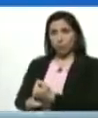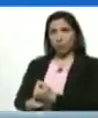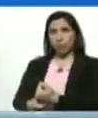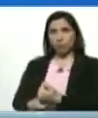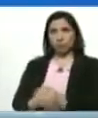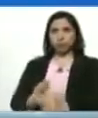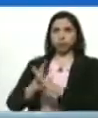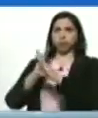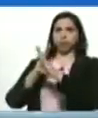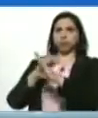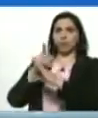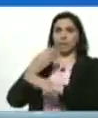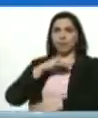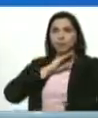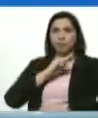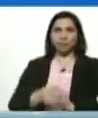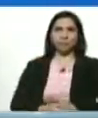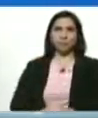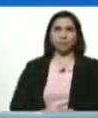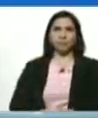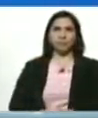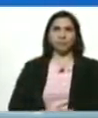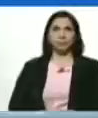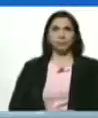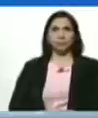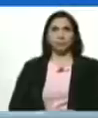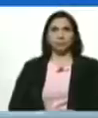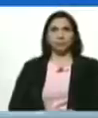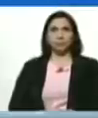de ustedes queridas